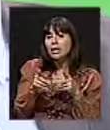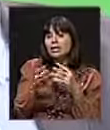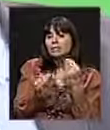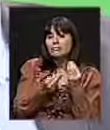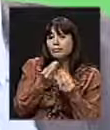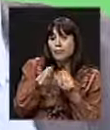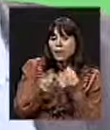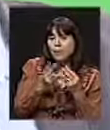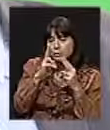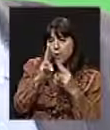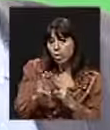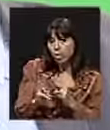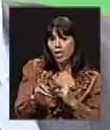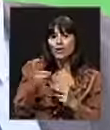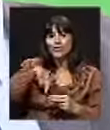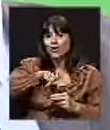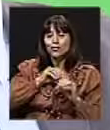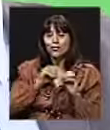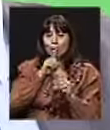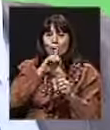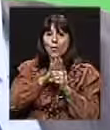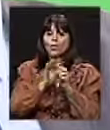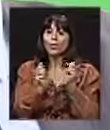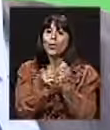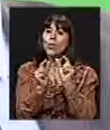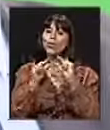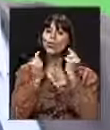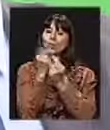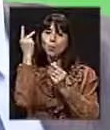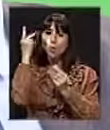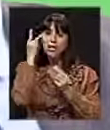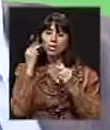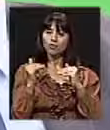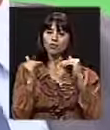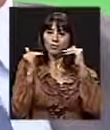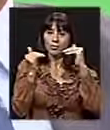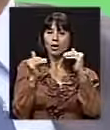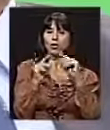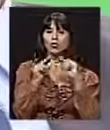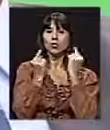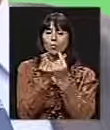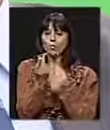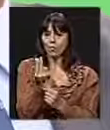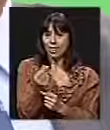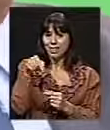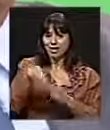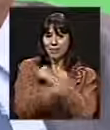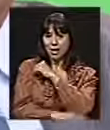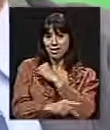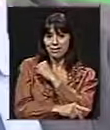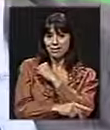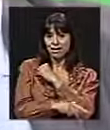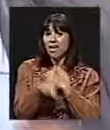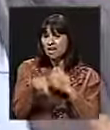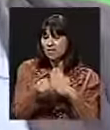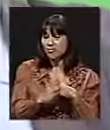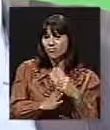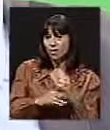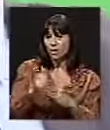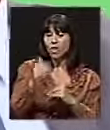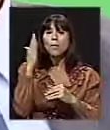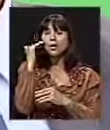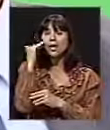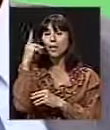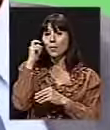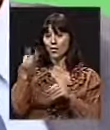clase política ni con la clase económica de este país, y eso de alguna manera incomoda. Se lo voy a decir por qué. Mire, esos bonos son bonos